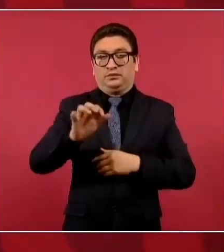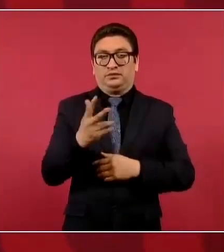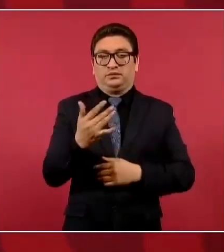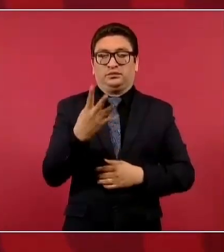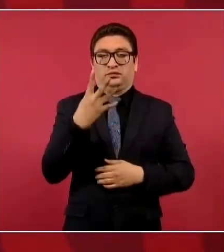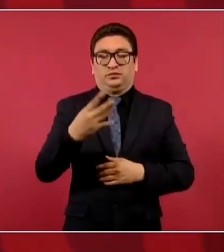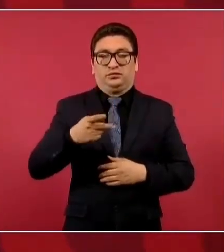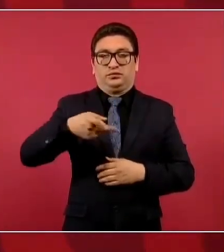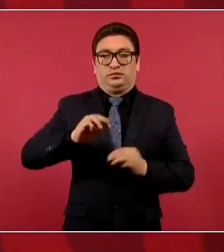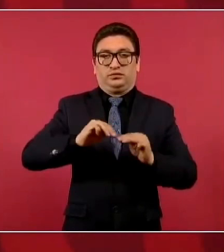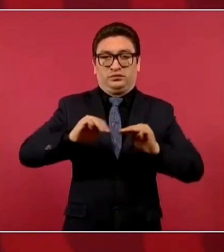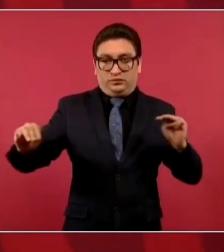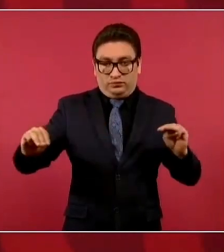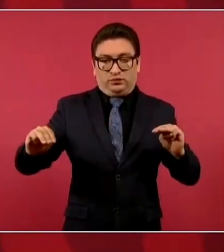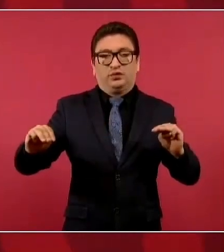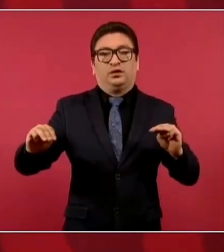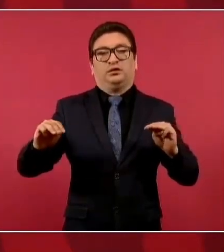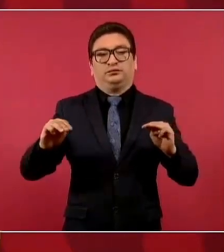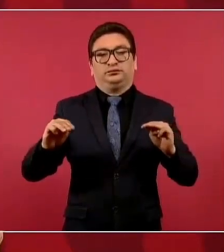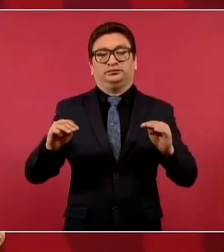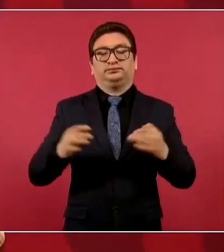1.554 kilómetros, sino en unos